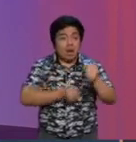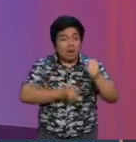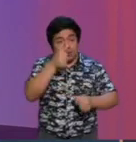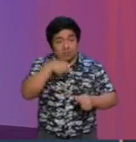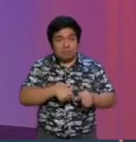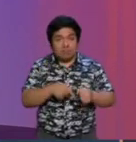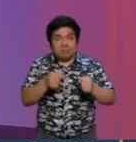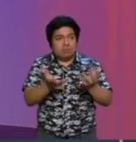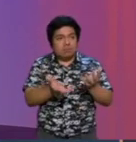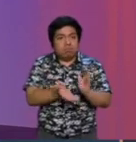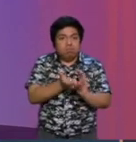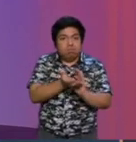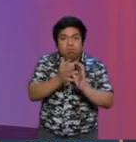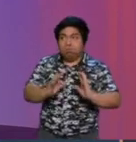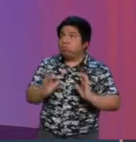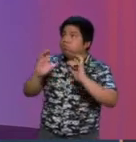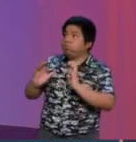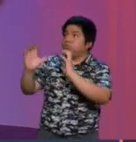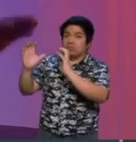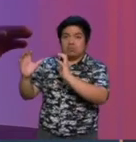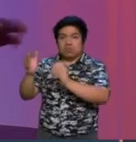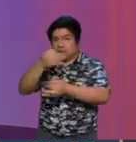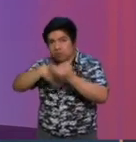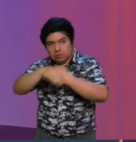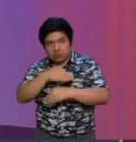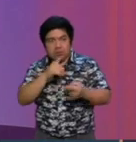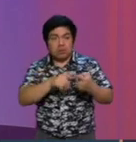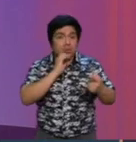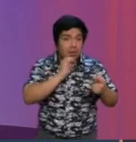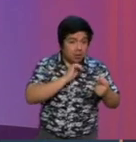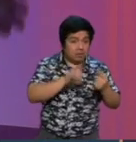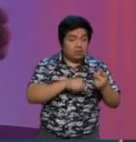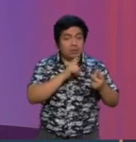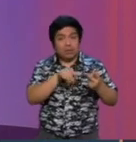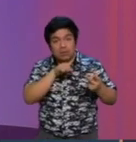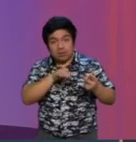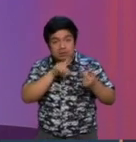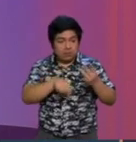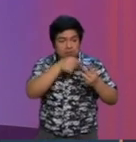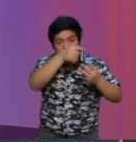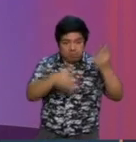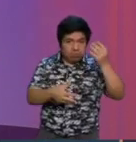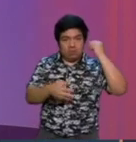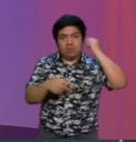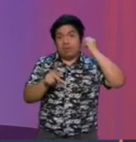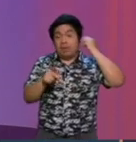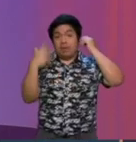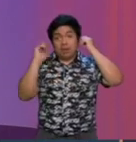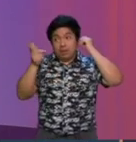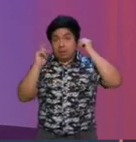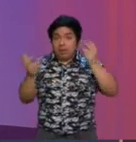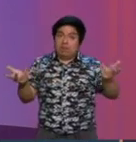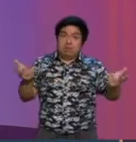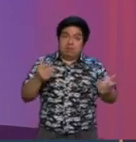la infraestructura que tenemos, en términos de todo, de comunicación, de oferta laboral, de todo. Menos mal que la Ciudad de